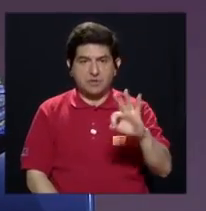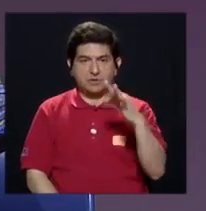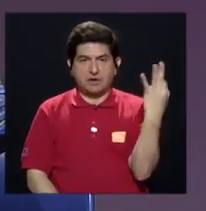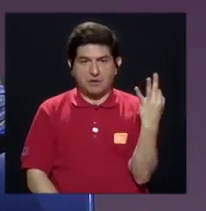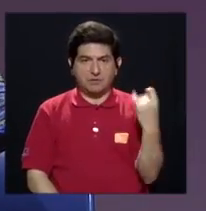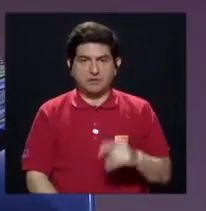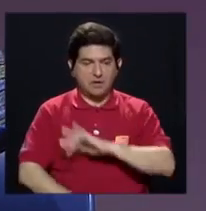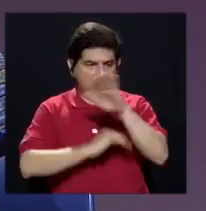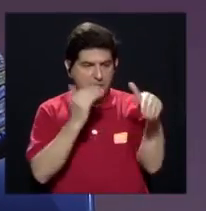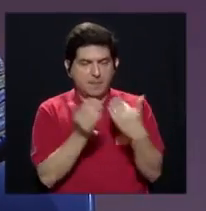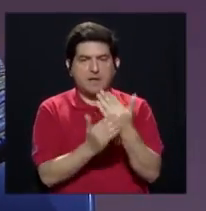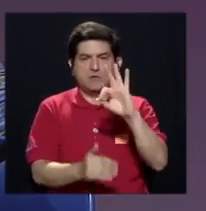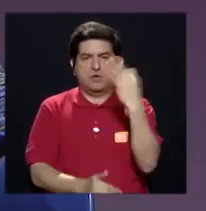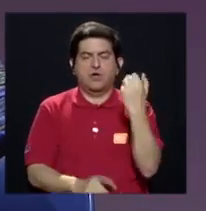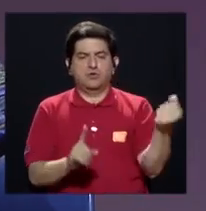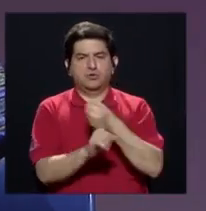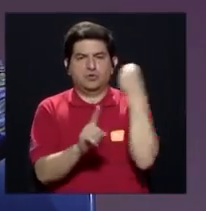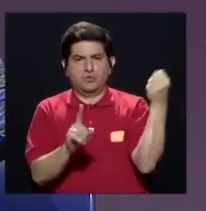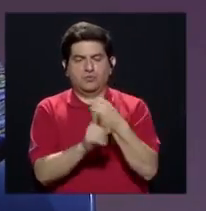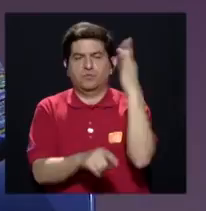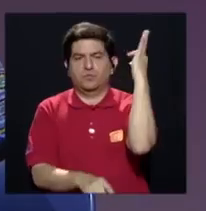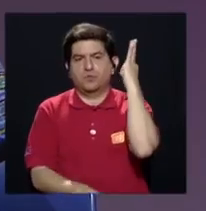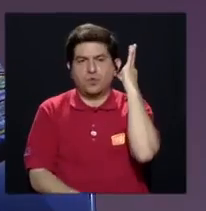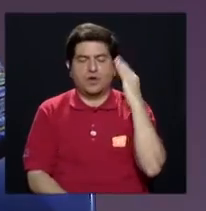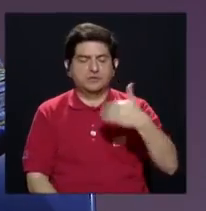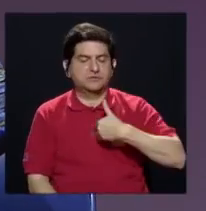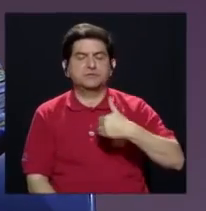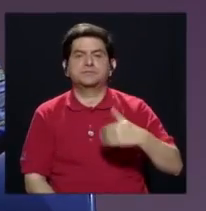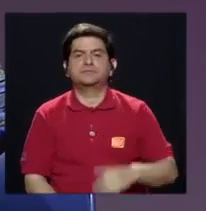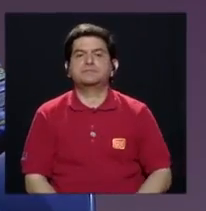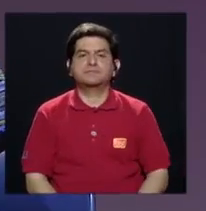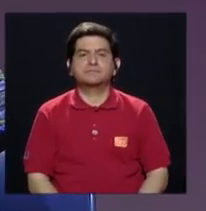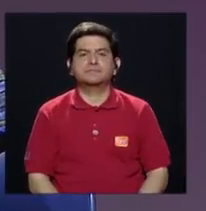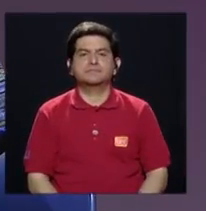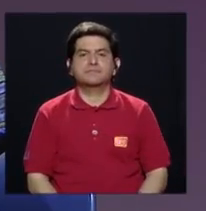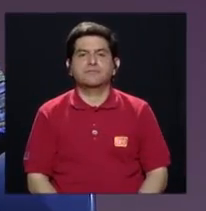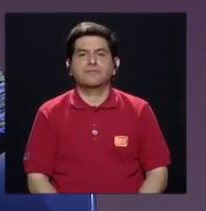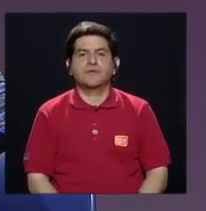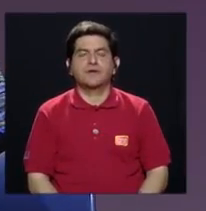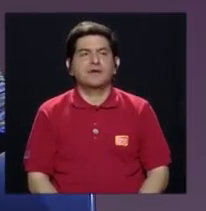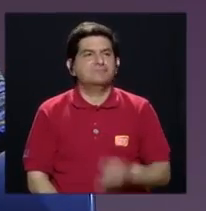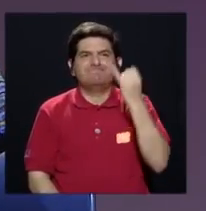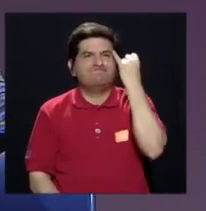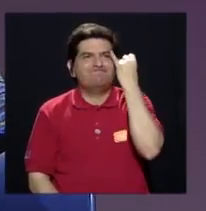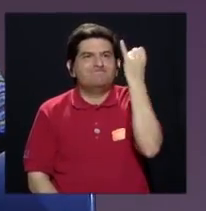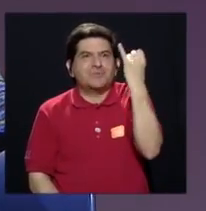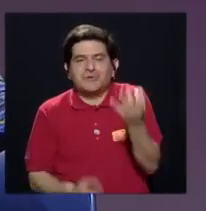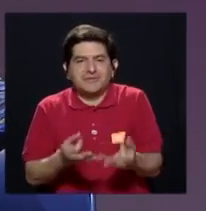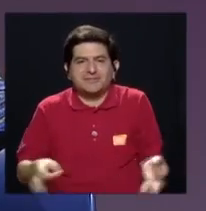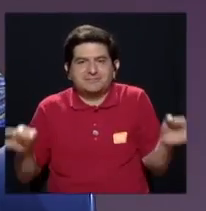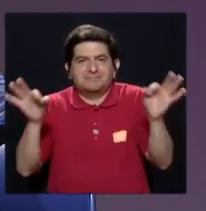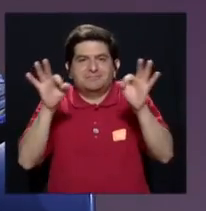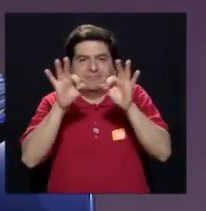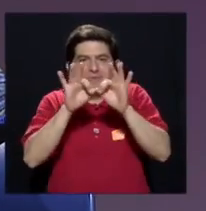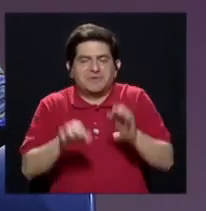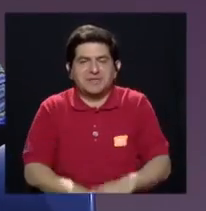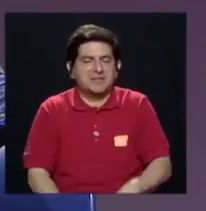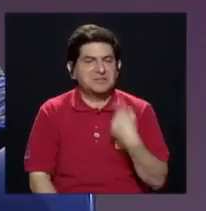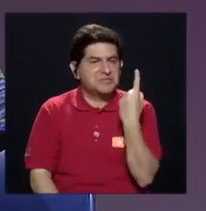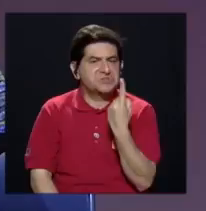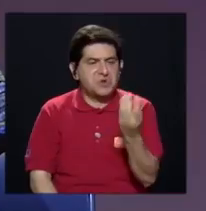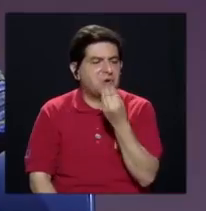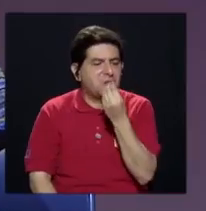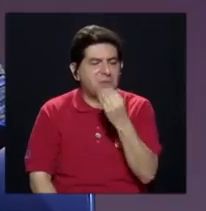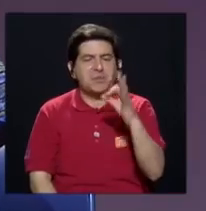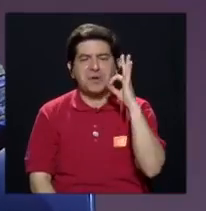Verdad de todas estas formas de violencia que las mujeres hemos vivido o sea para hoy no concebimos que sea importante comer bien